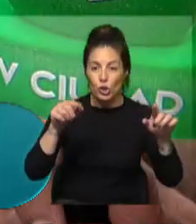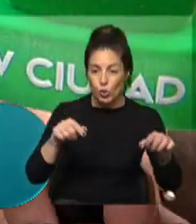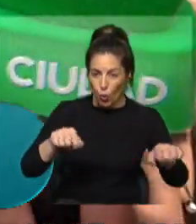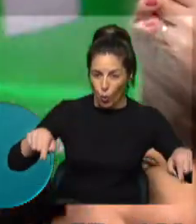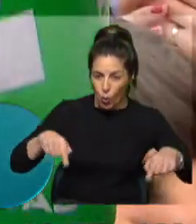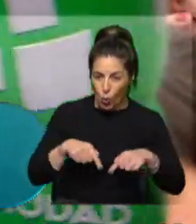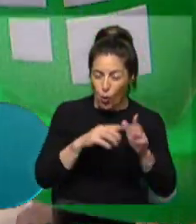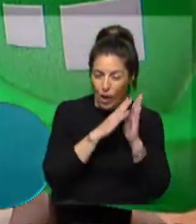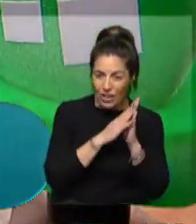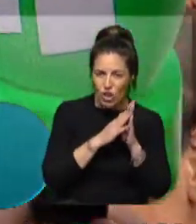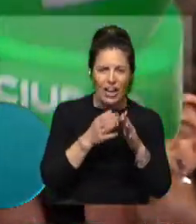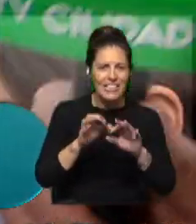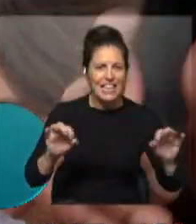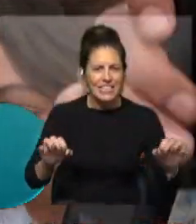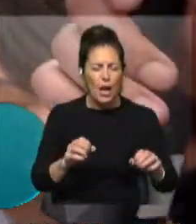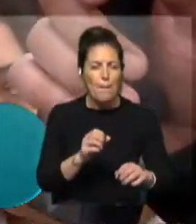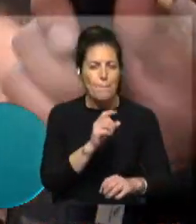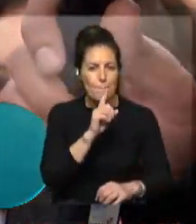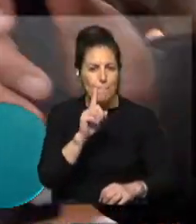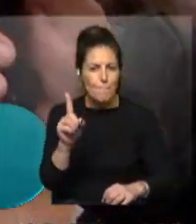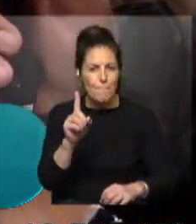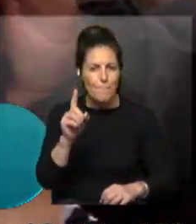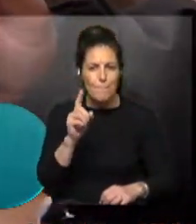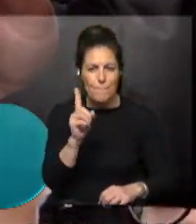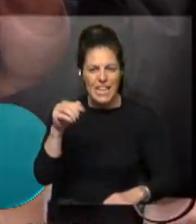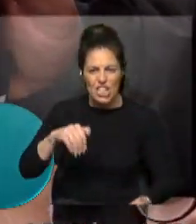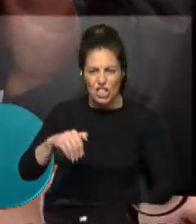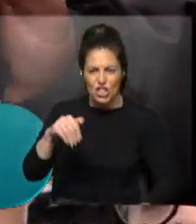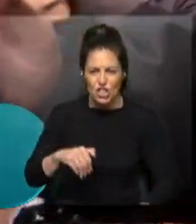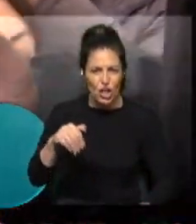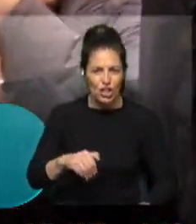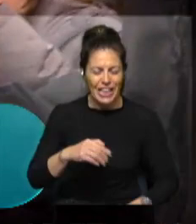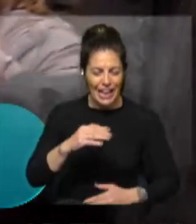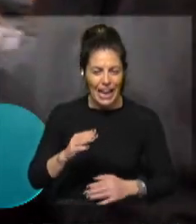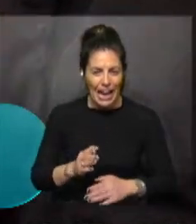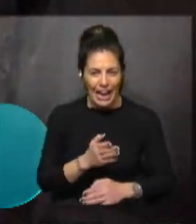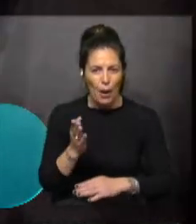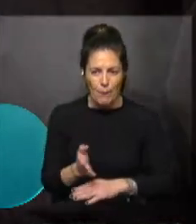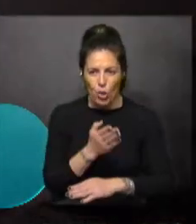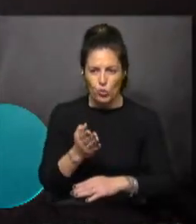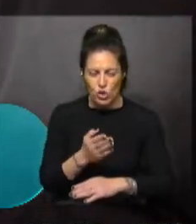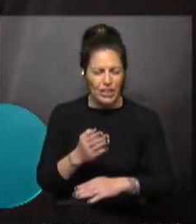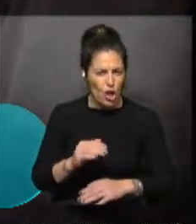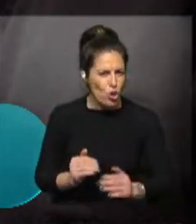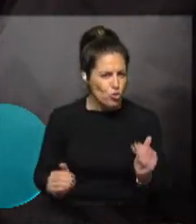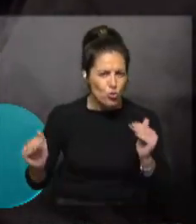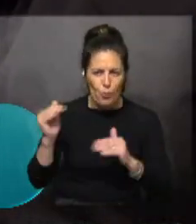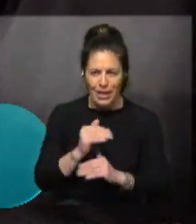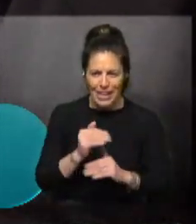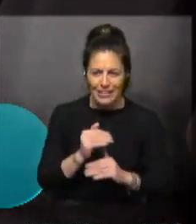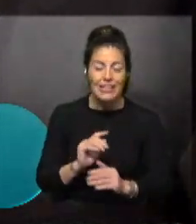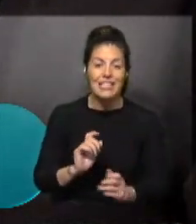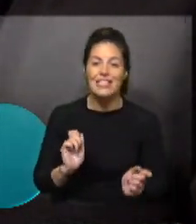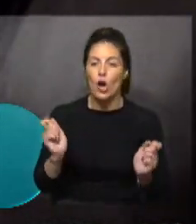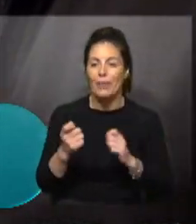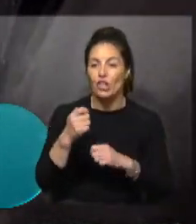no? Un disparate, ¿no? El millón de reproducciones lo superaste hace 1000 años, pero nada, hermoso creer en lo que uno quiere, en lo que, el confiar, ¿no? No, y se convirtió en esto también,